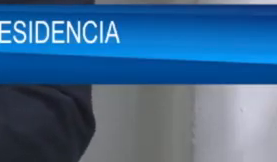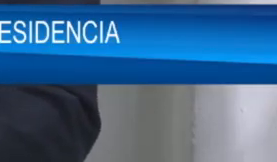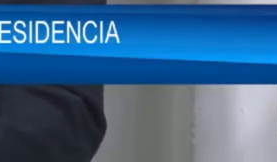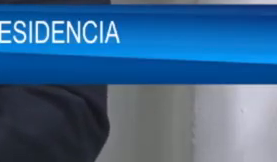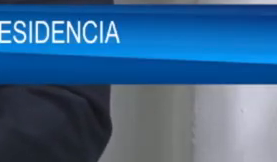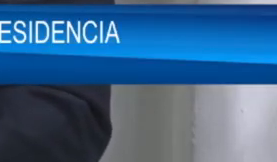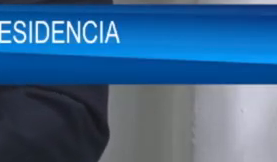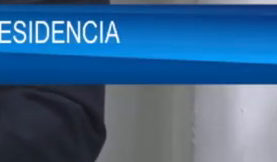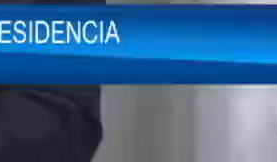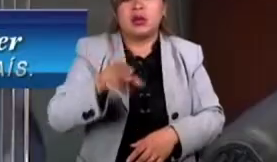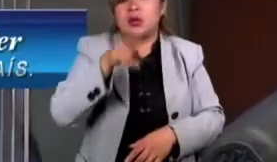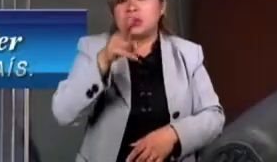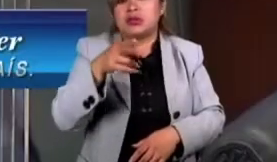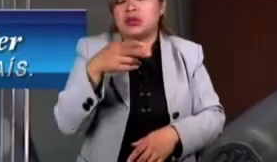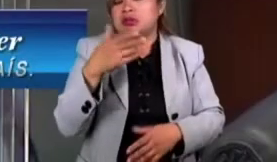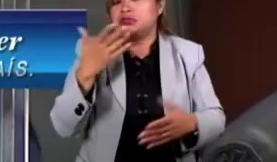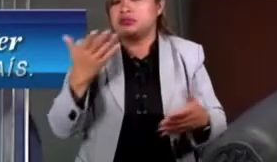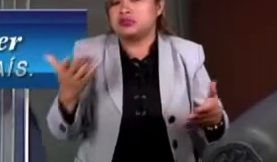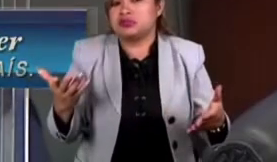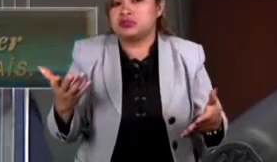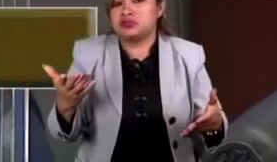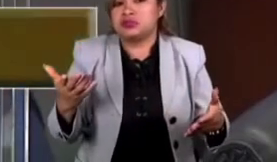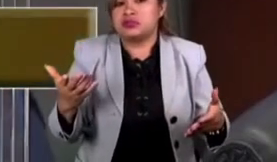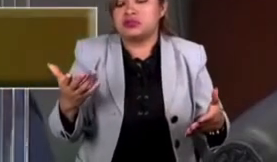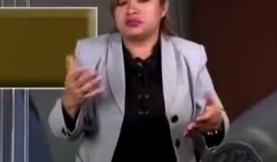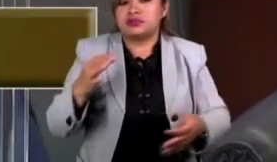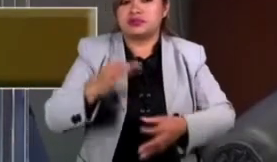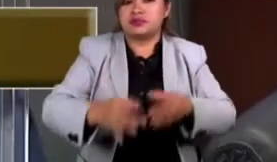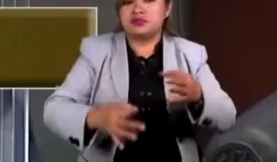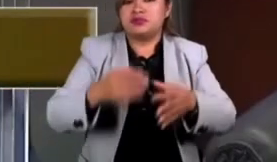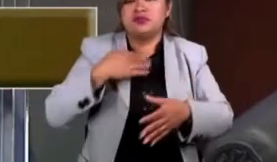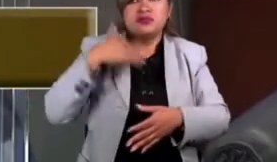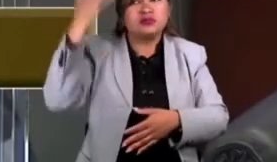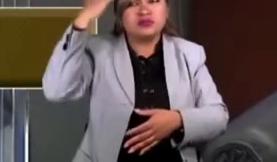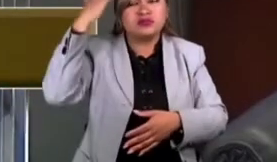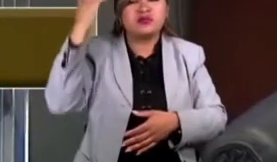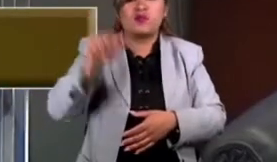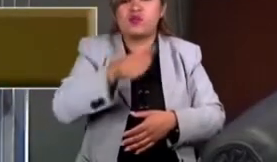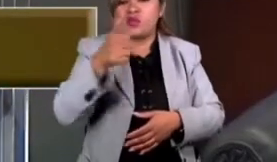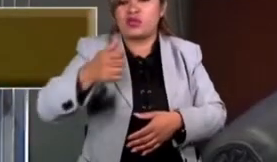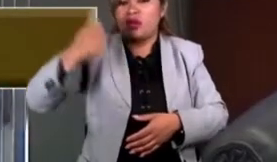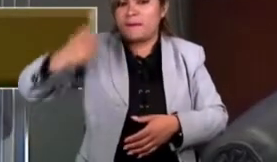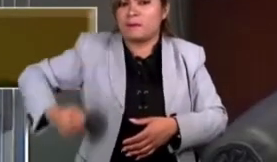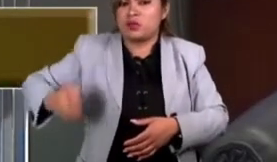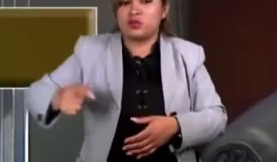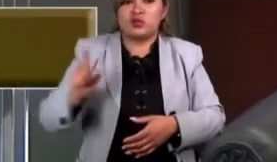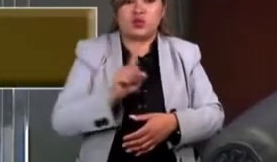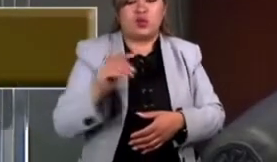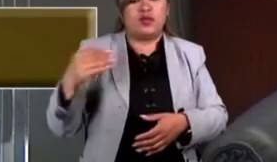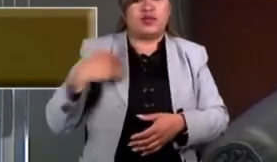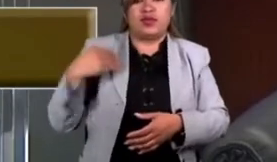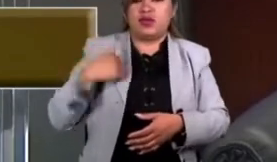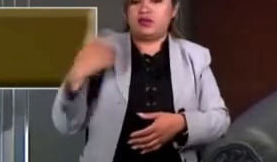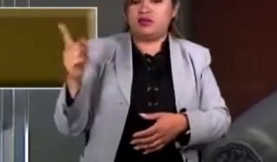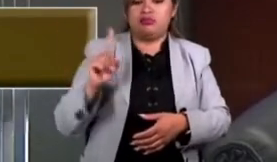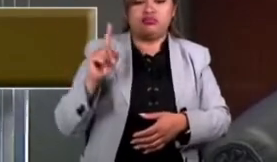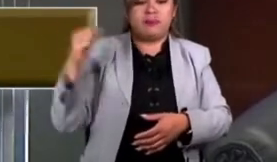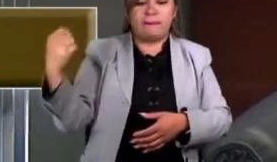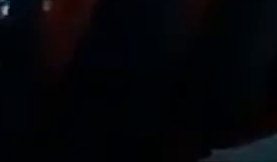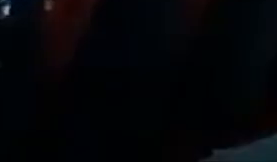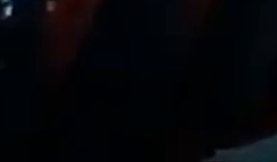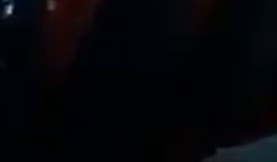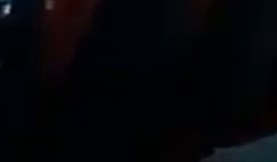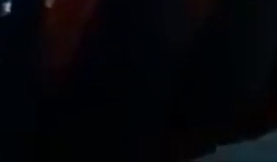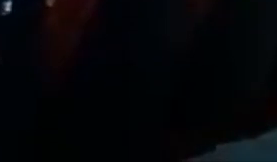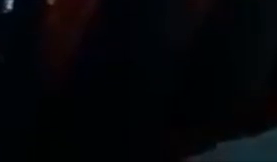las garantías han estado vigentes. No tienen el poder de limitar la apertura, la apertura o no de